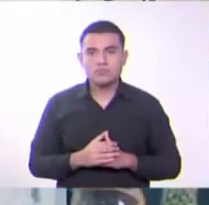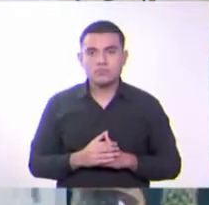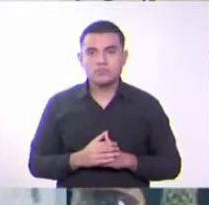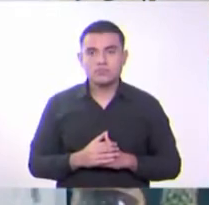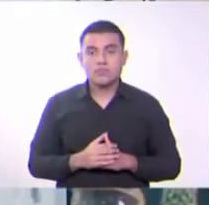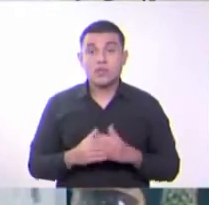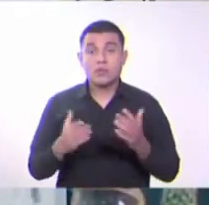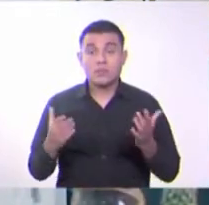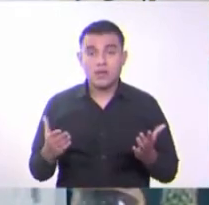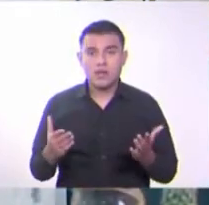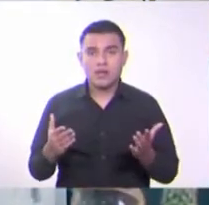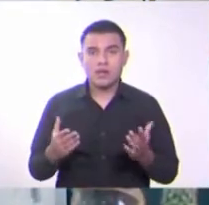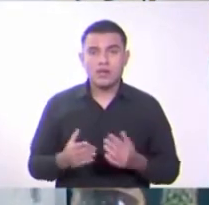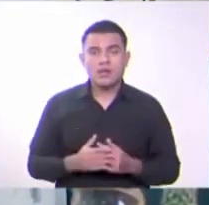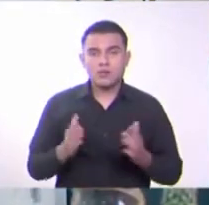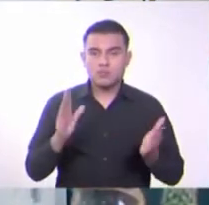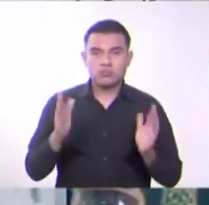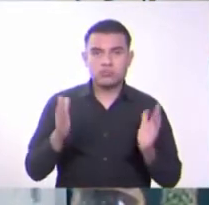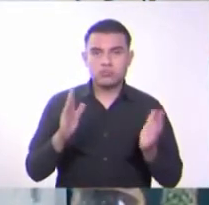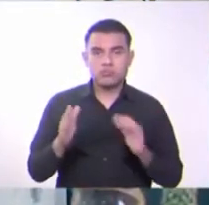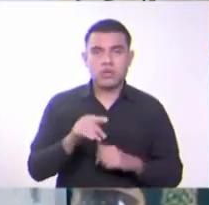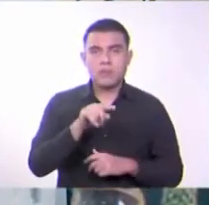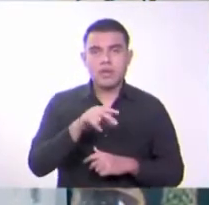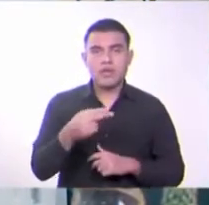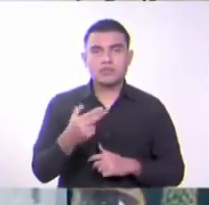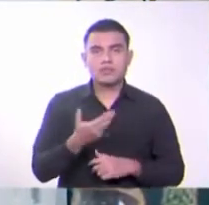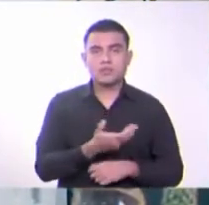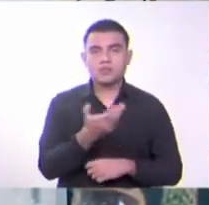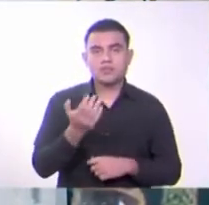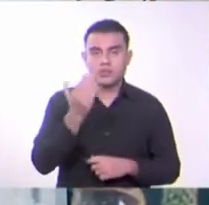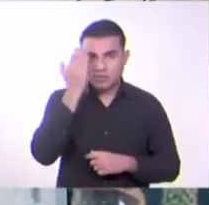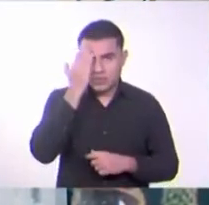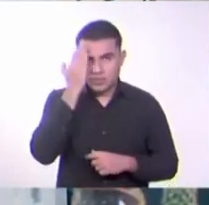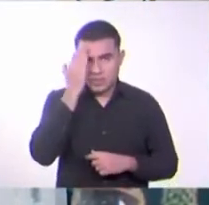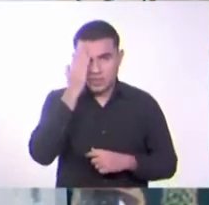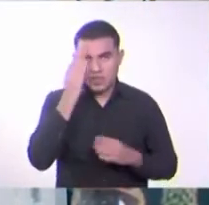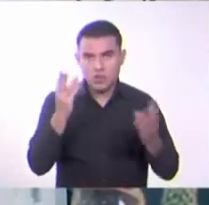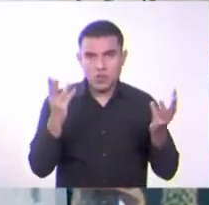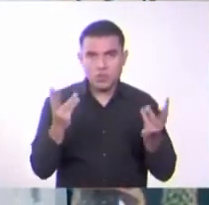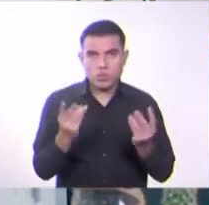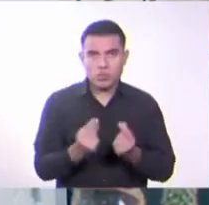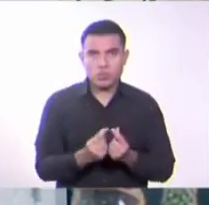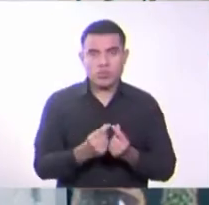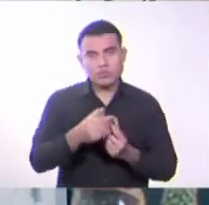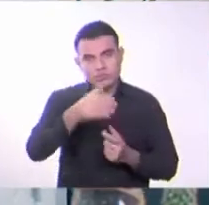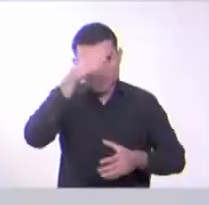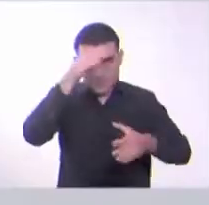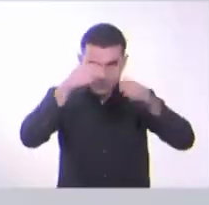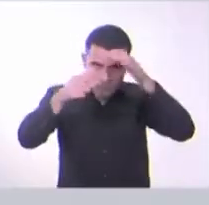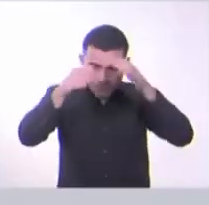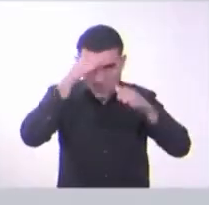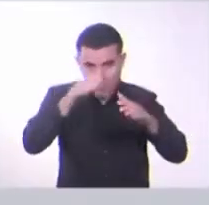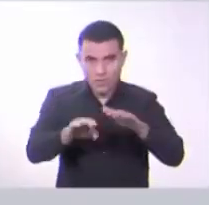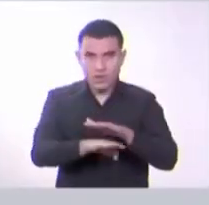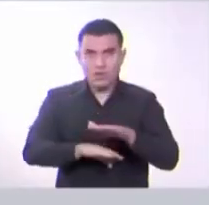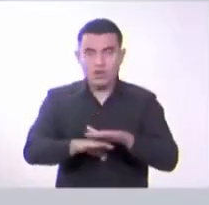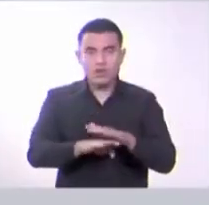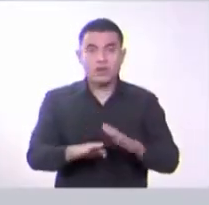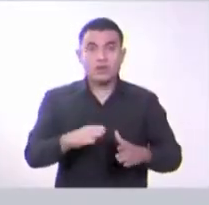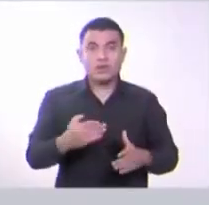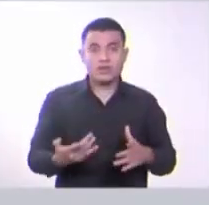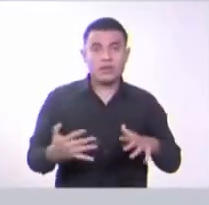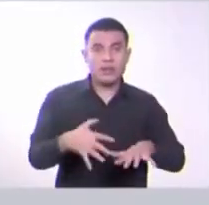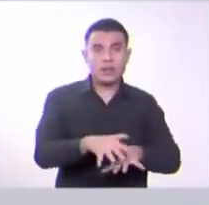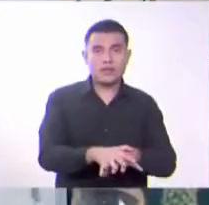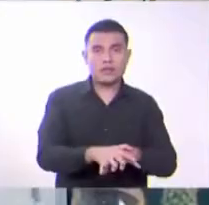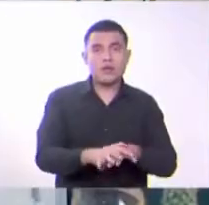Para calcular el pH necesitamos conocer algunas definiciones y conceptos básicos que están relacionadas con